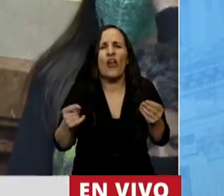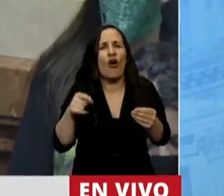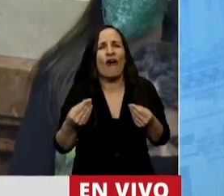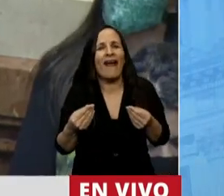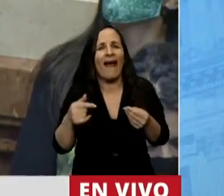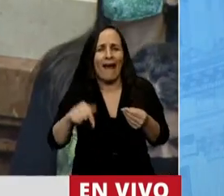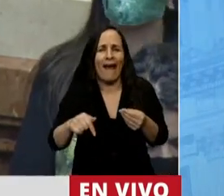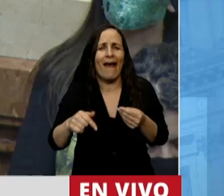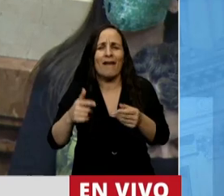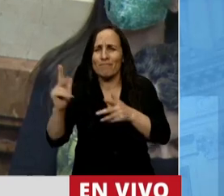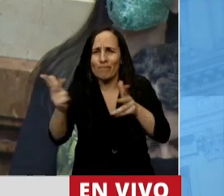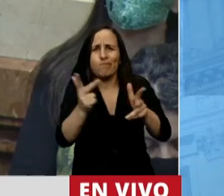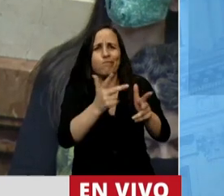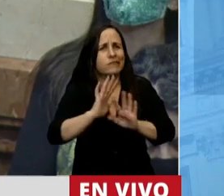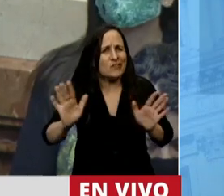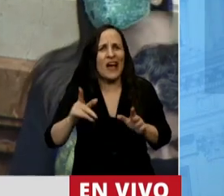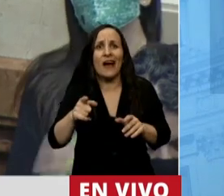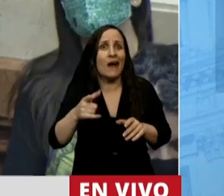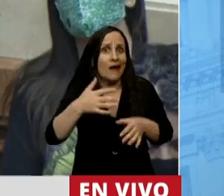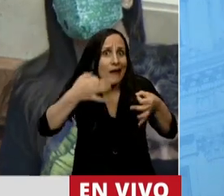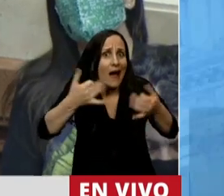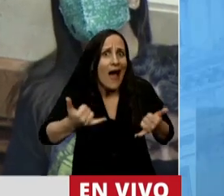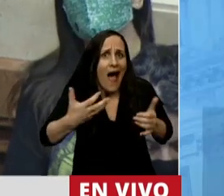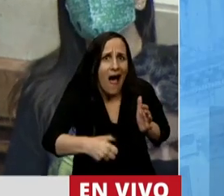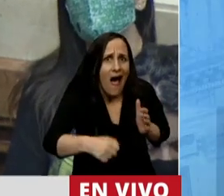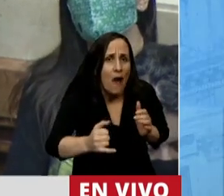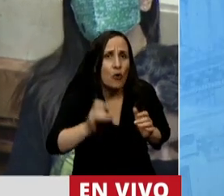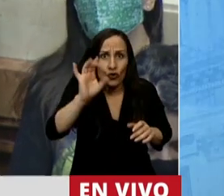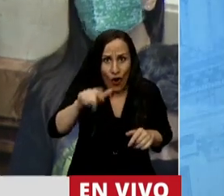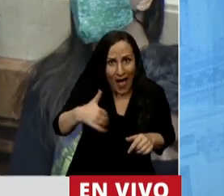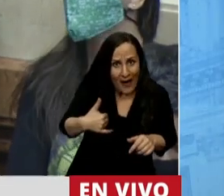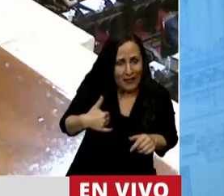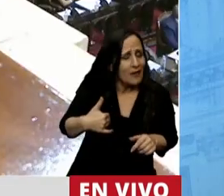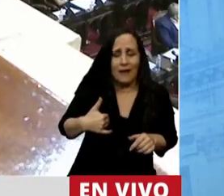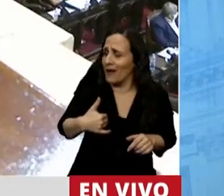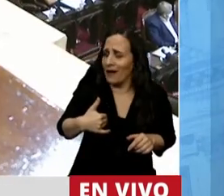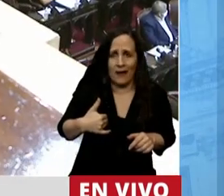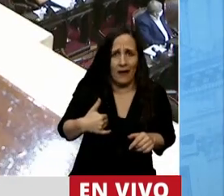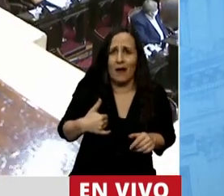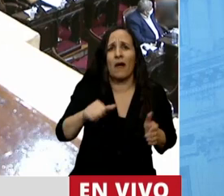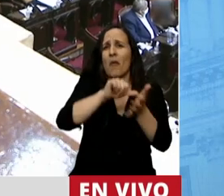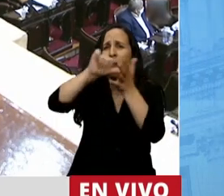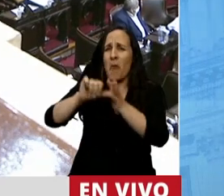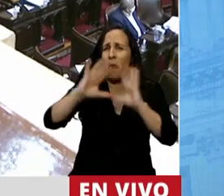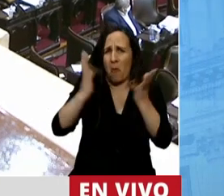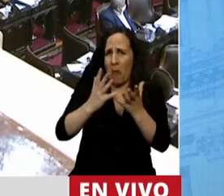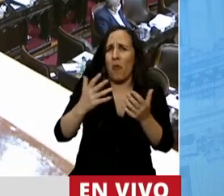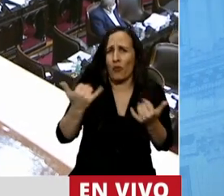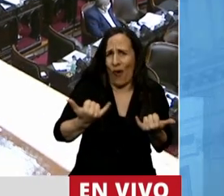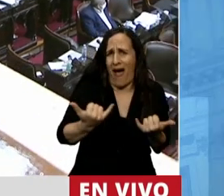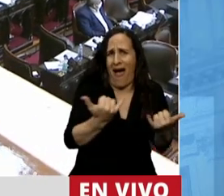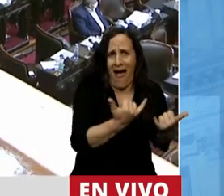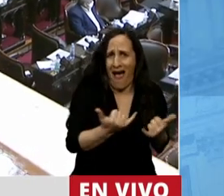acá, una realidad que existe no solo en la Argentina, sino en la mayoría de los países del mundo, y que